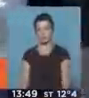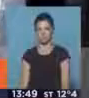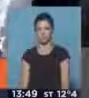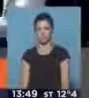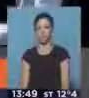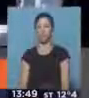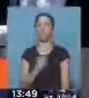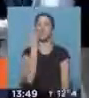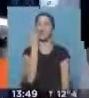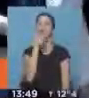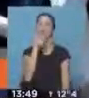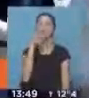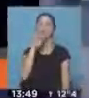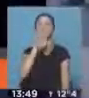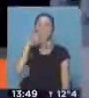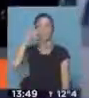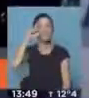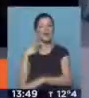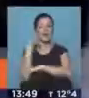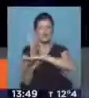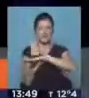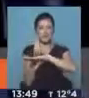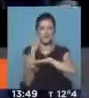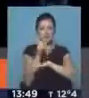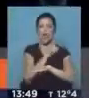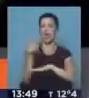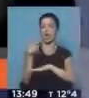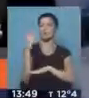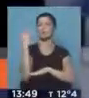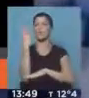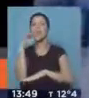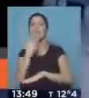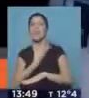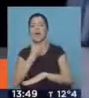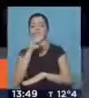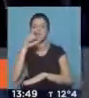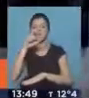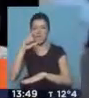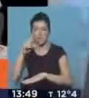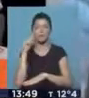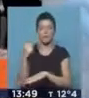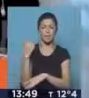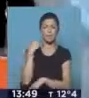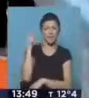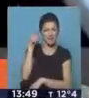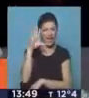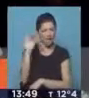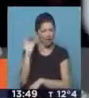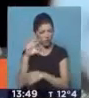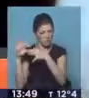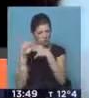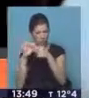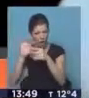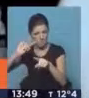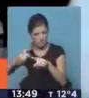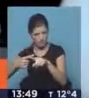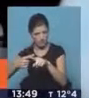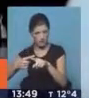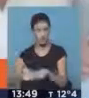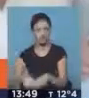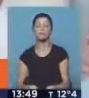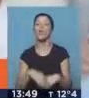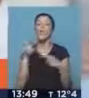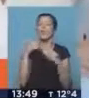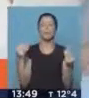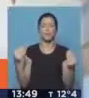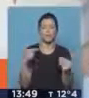eso tiene que ver, pues, con que el FMLN es una guerrilla que prácticamente peleó contra los Estados Unidos y le empató una